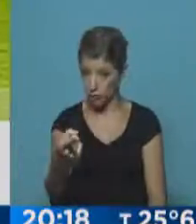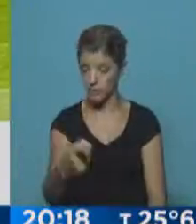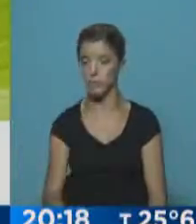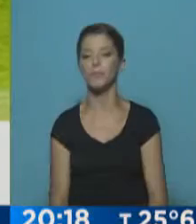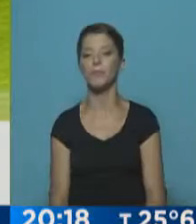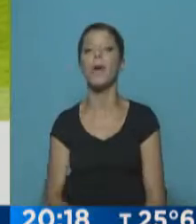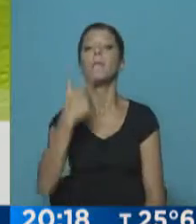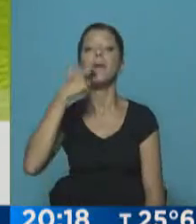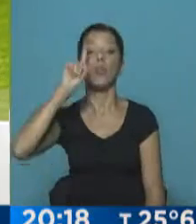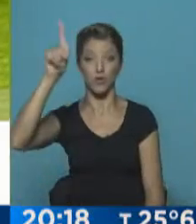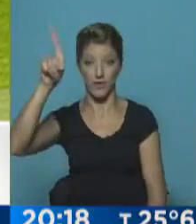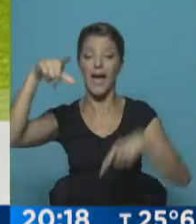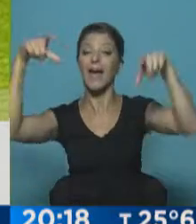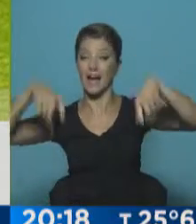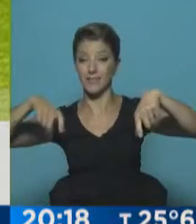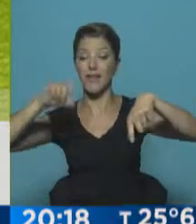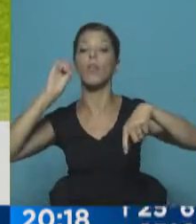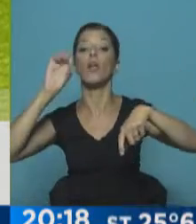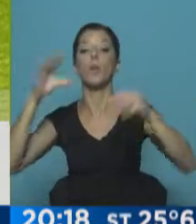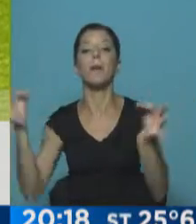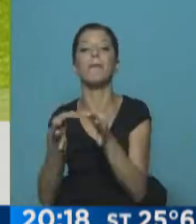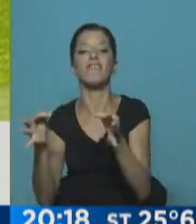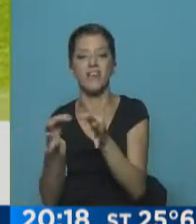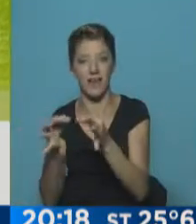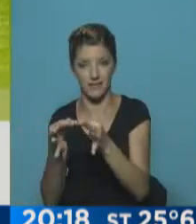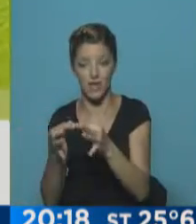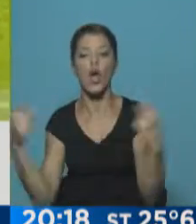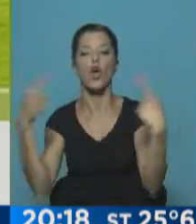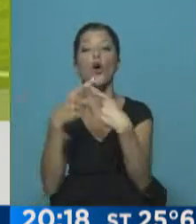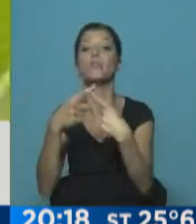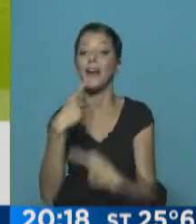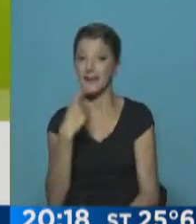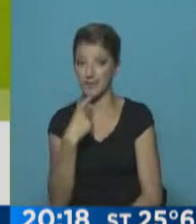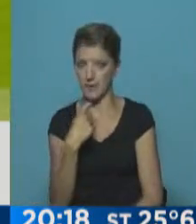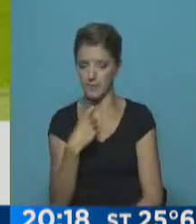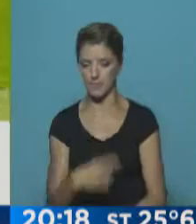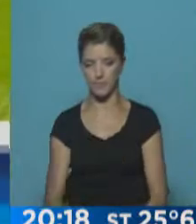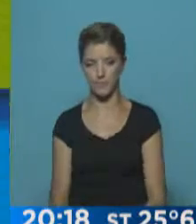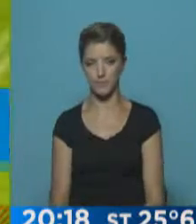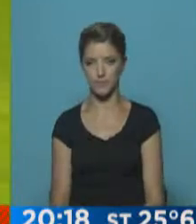decíamos, en Mendoza, en el estadio Malvinas Argentinas, y nada menos que ante River, el clásico rival.